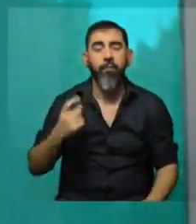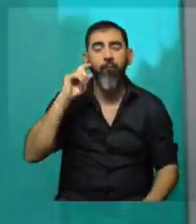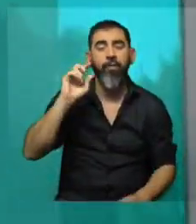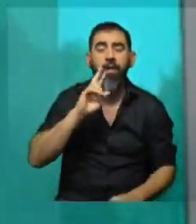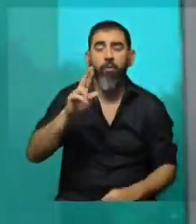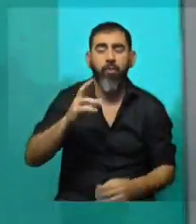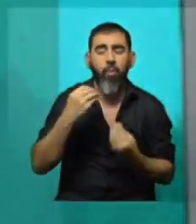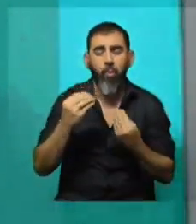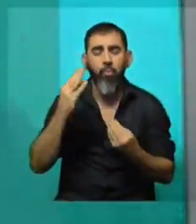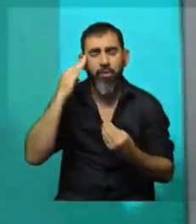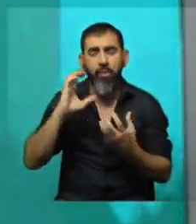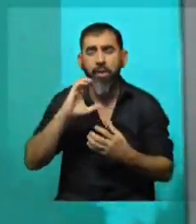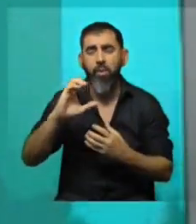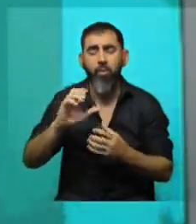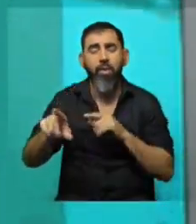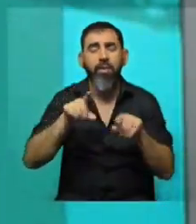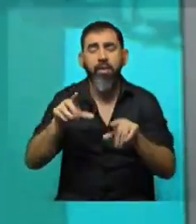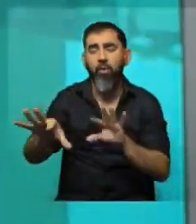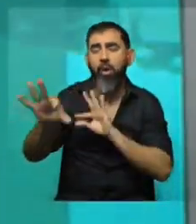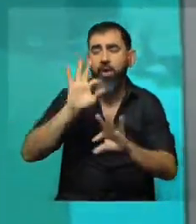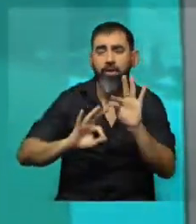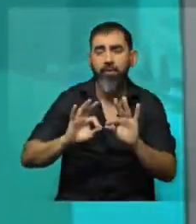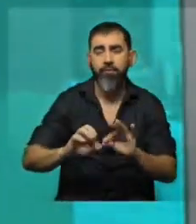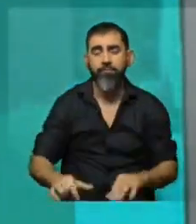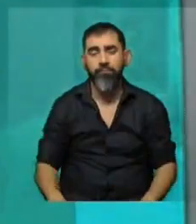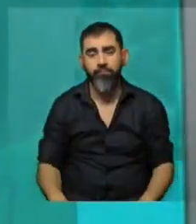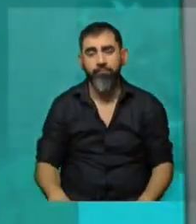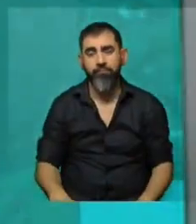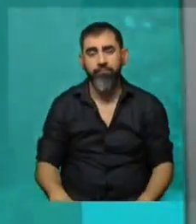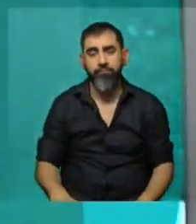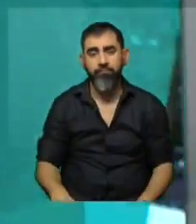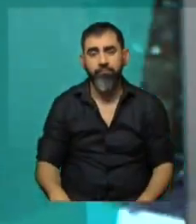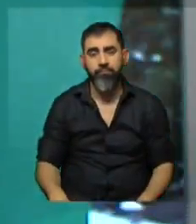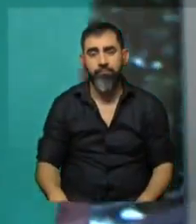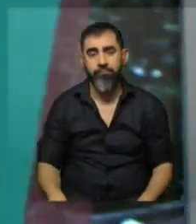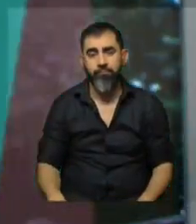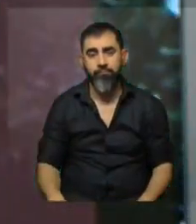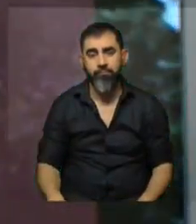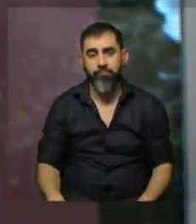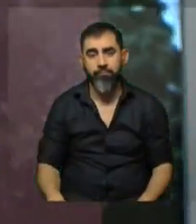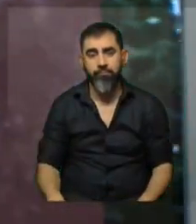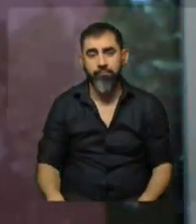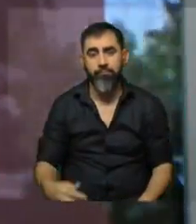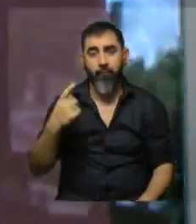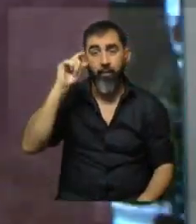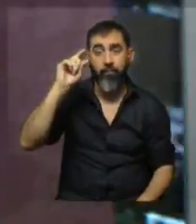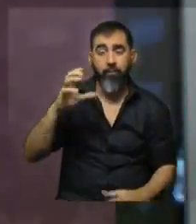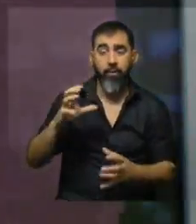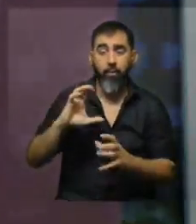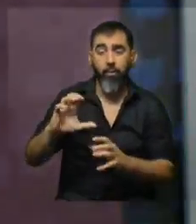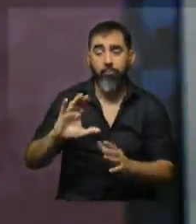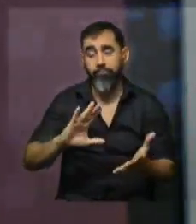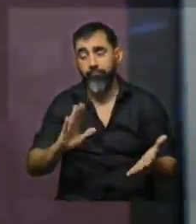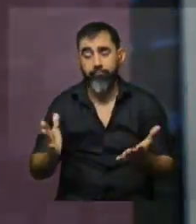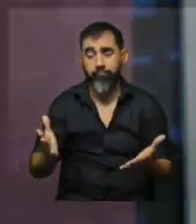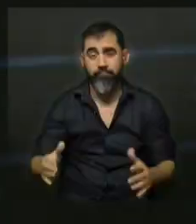Vaticinar el equipo que va a poner el técnico. Y le encanta, y cuando lo dice es como un hallazgo, y qué bien que adivinamos el equipo, y bueno, pero, más Tania, o menos. Si con ese